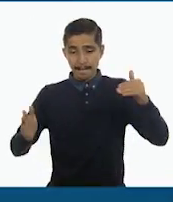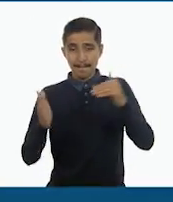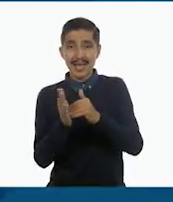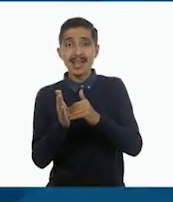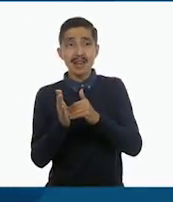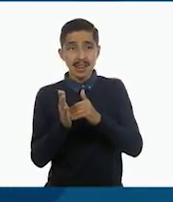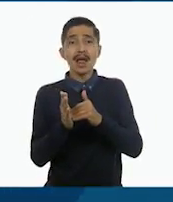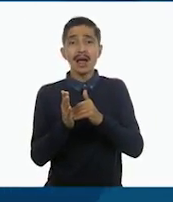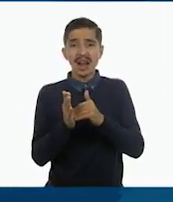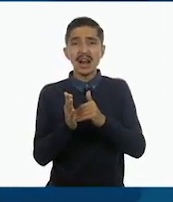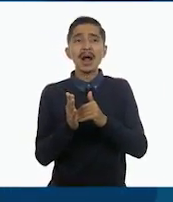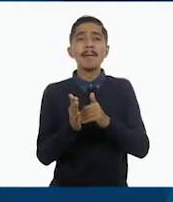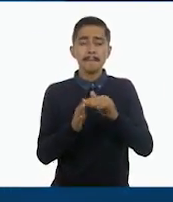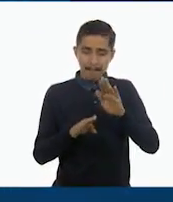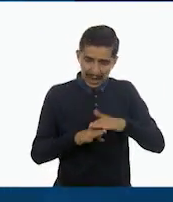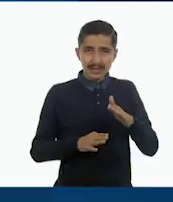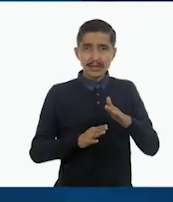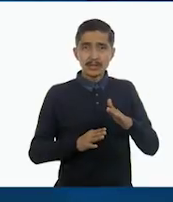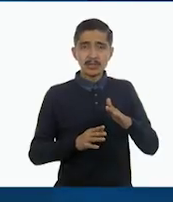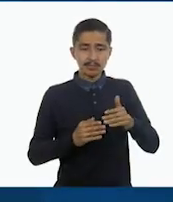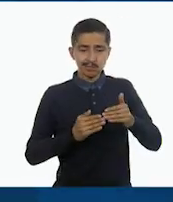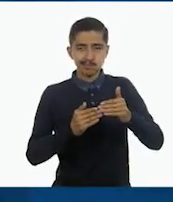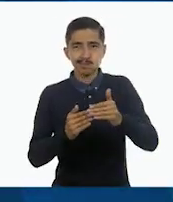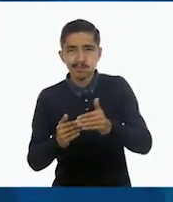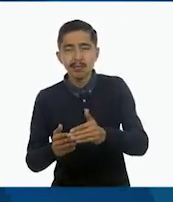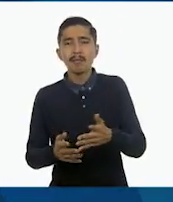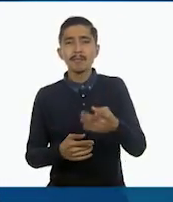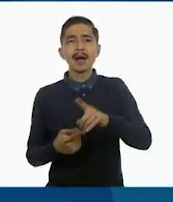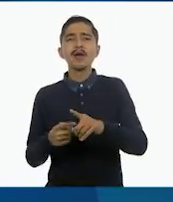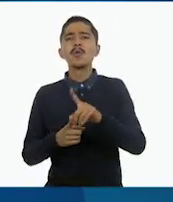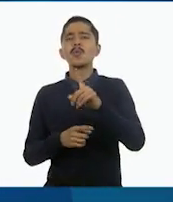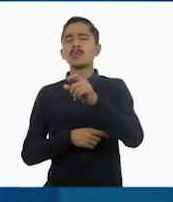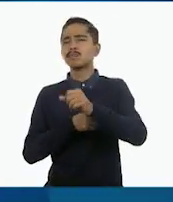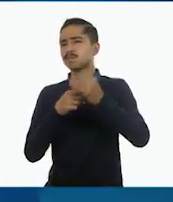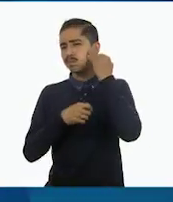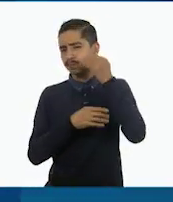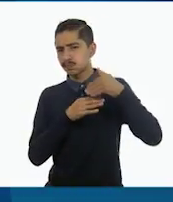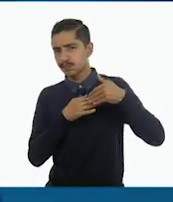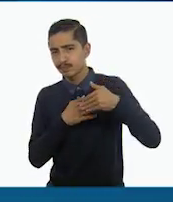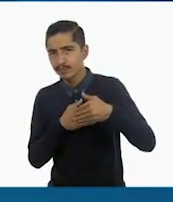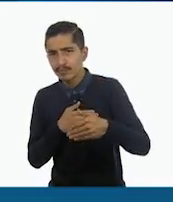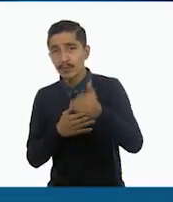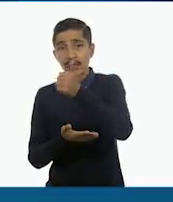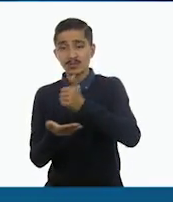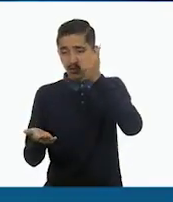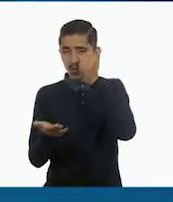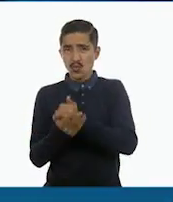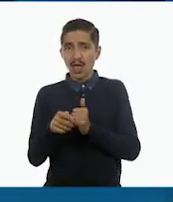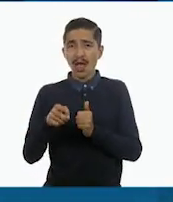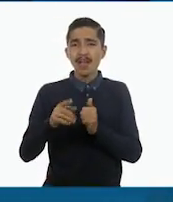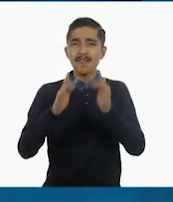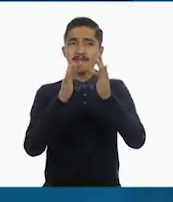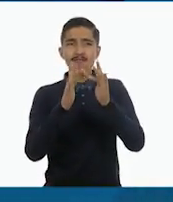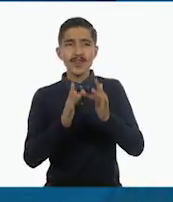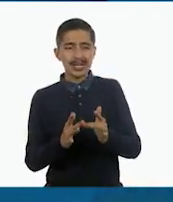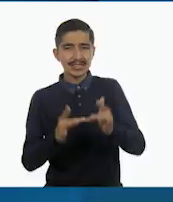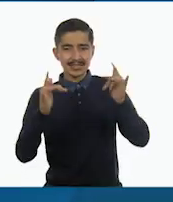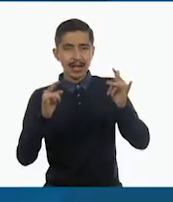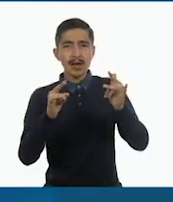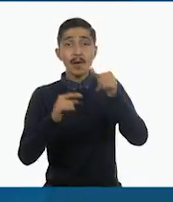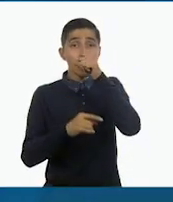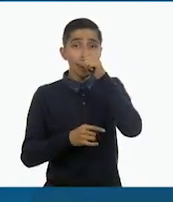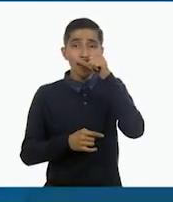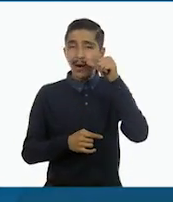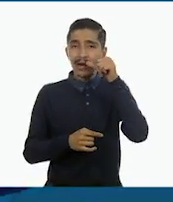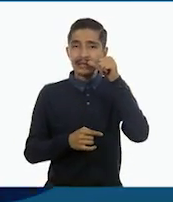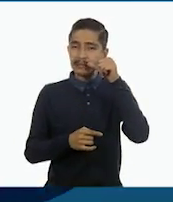mando. Un año después y luego de un largo sitio, la ciudad sucumbió ante los franceses y Juárez